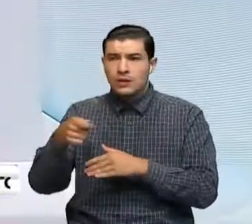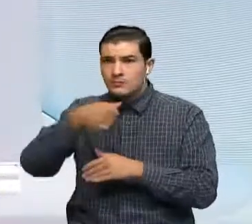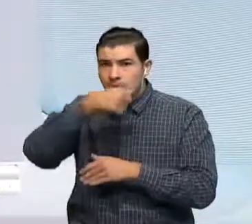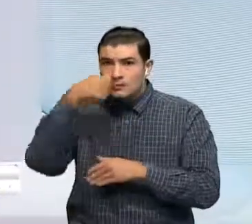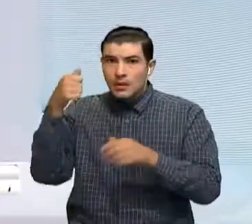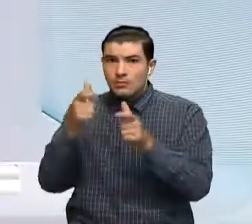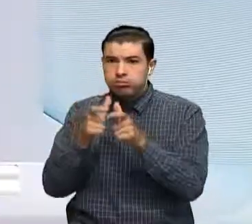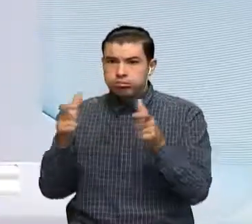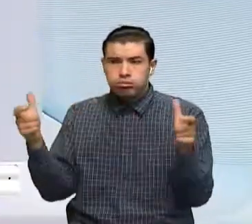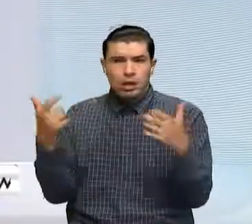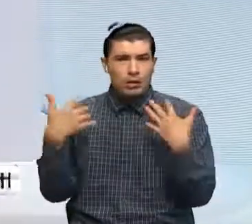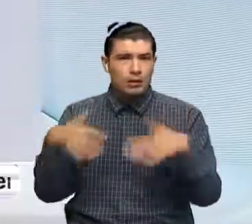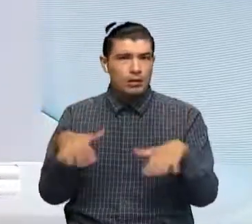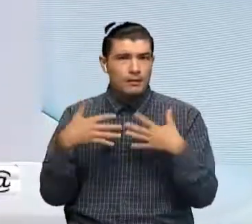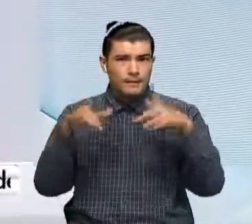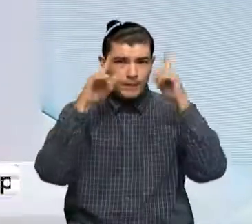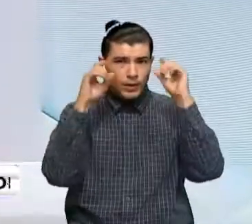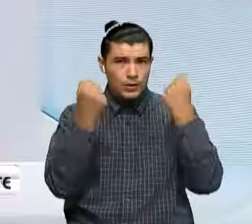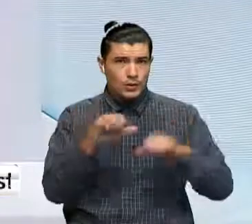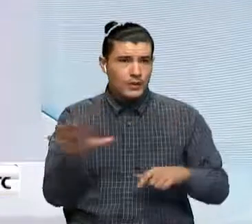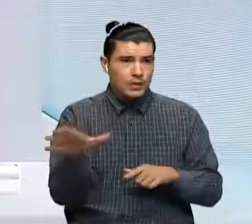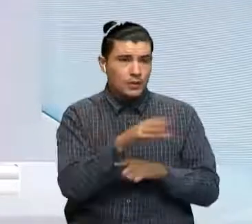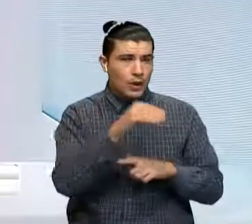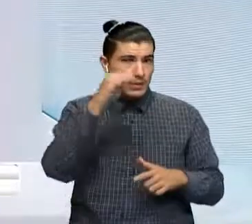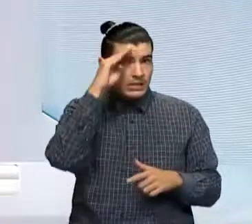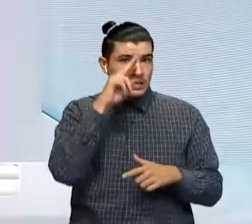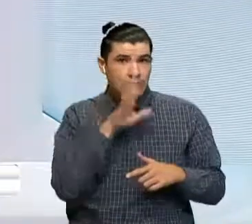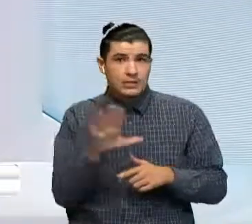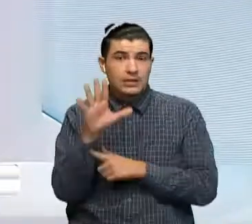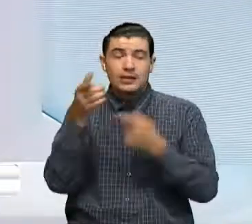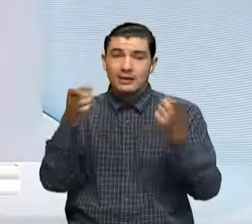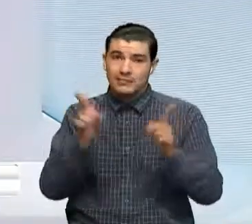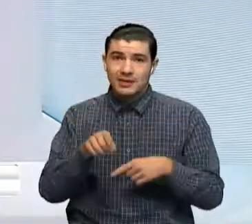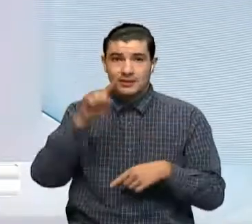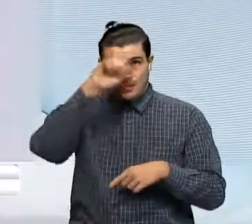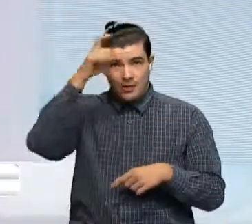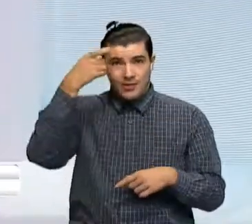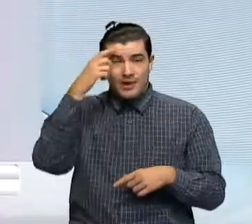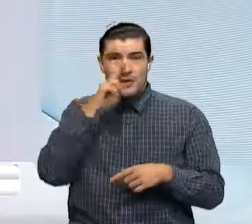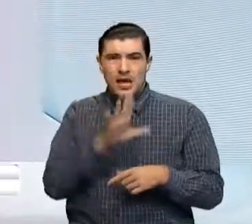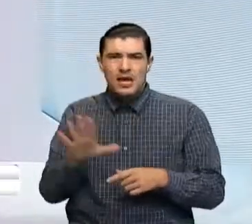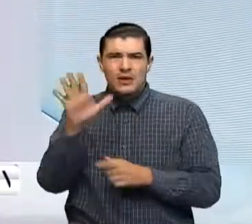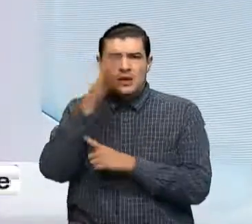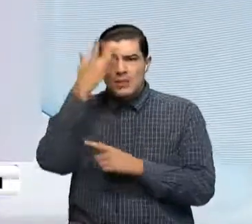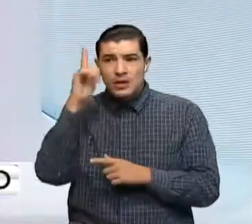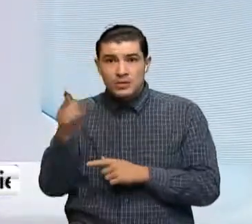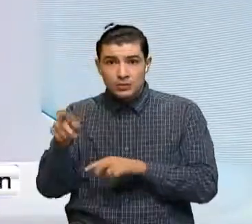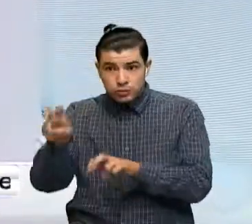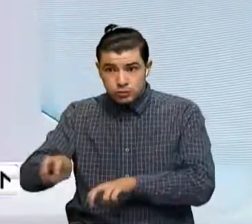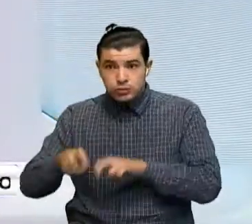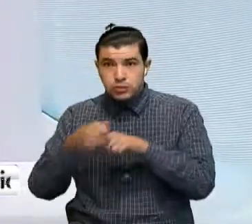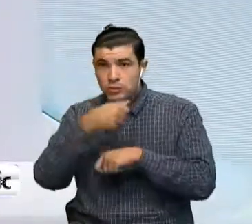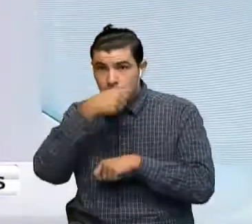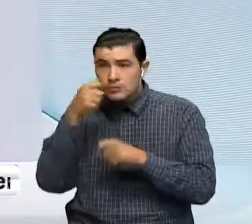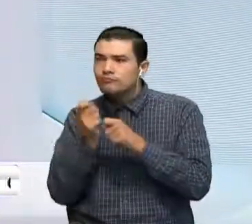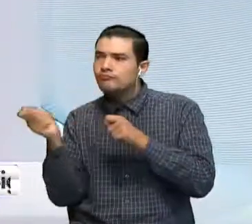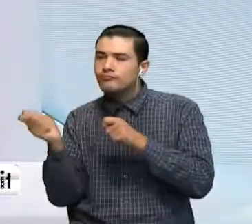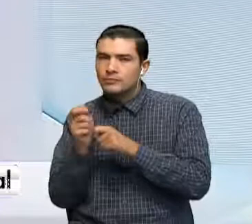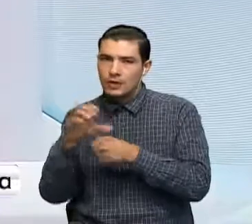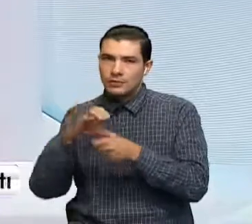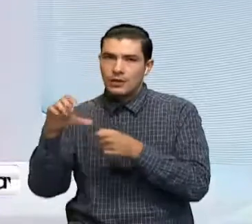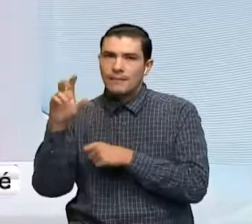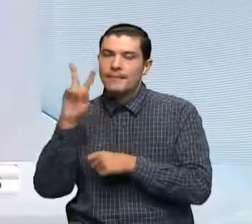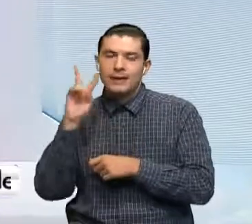y esto preocupan no solamente a las autoridades sino también al gobierno nacional especialmente por su cercanía a la zona de frontera pilar velázquez